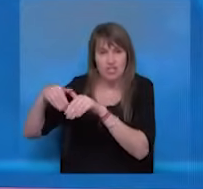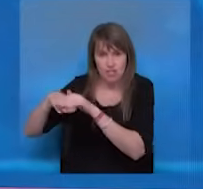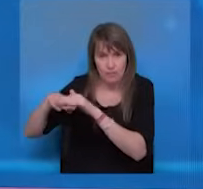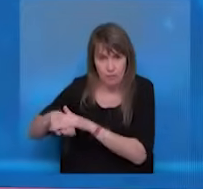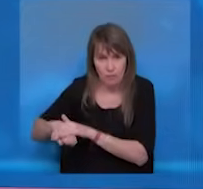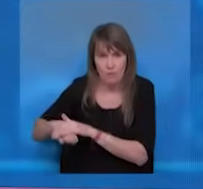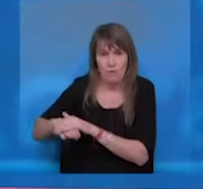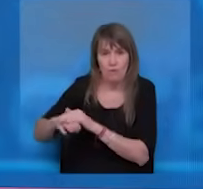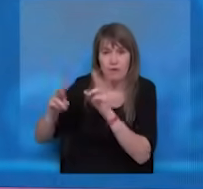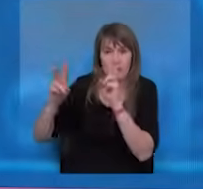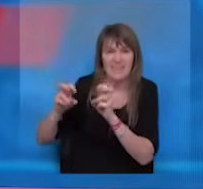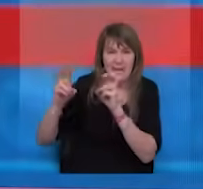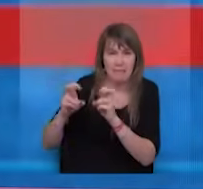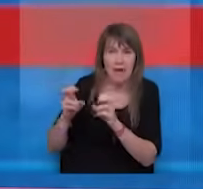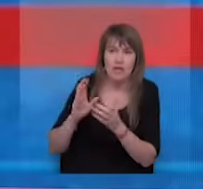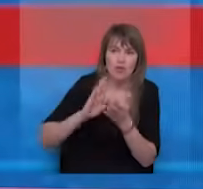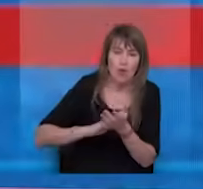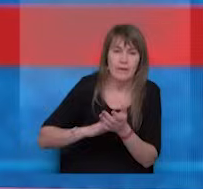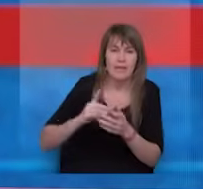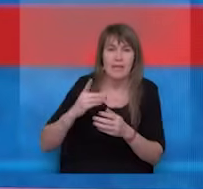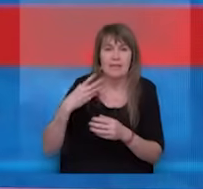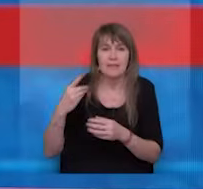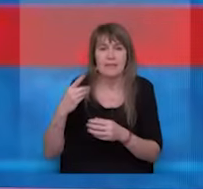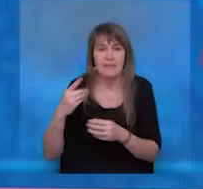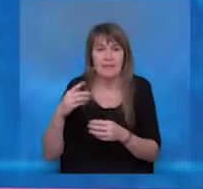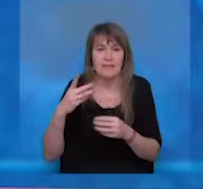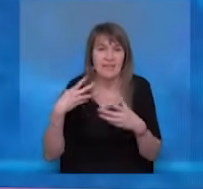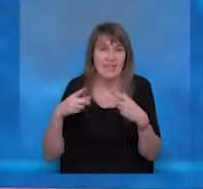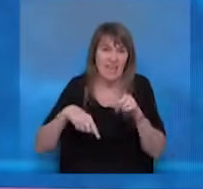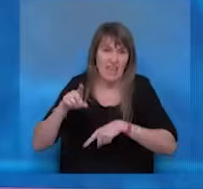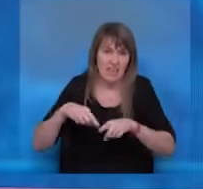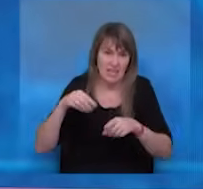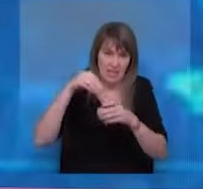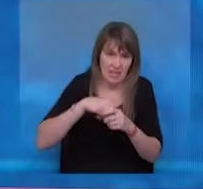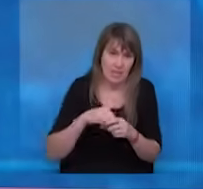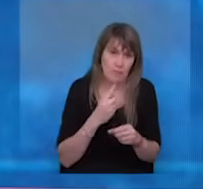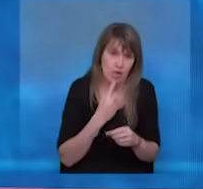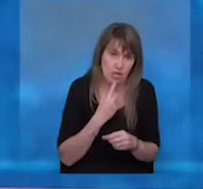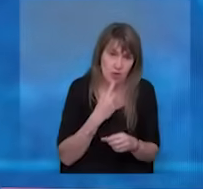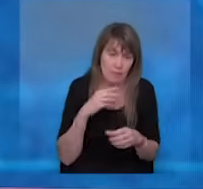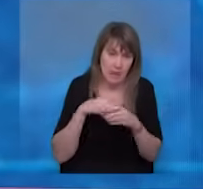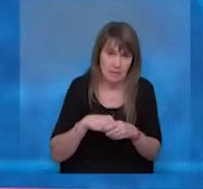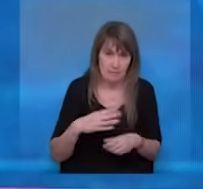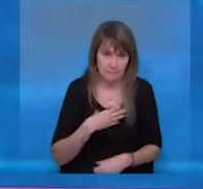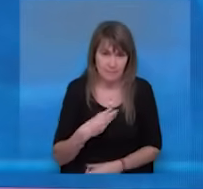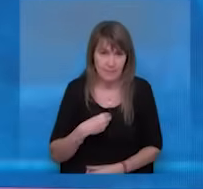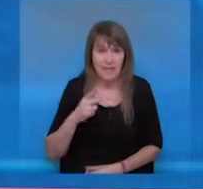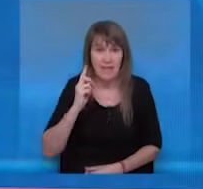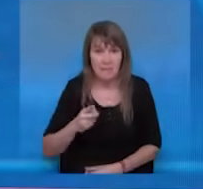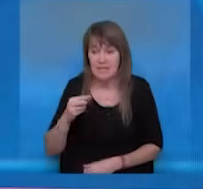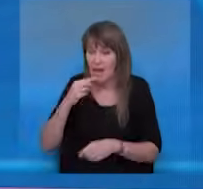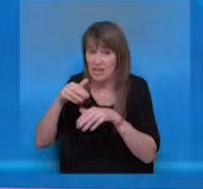cosas que involucraban algunos dirigentes del partido nacional y sobre todo quedó muy contento porque se archivó la